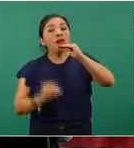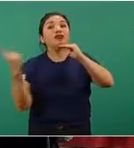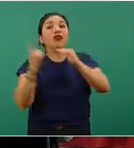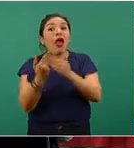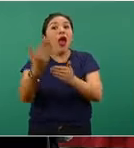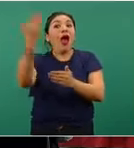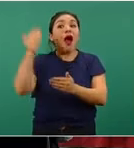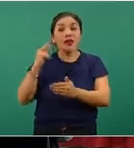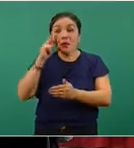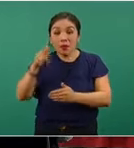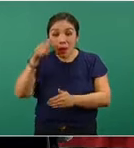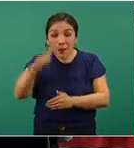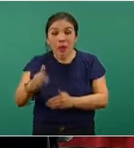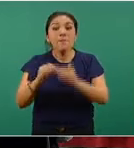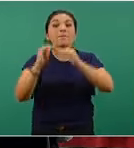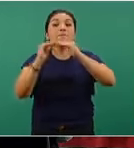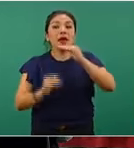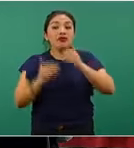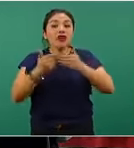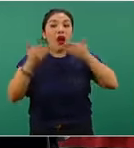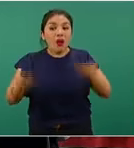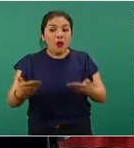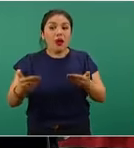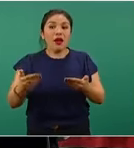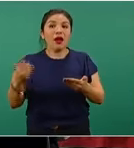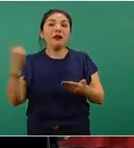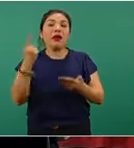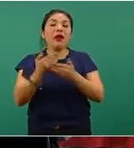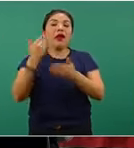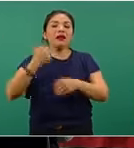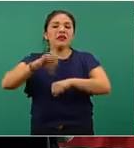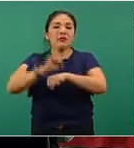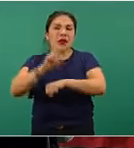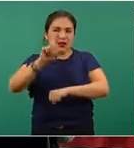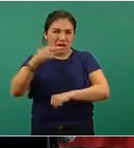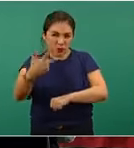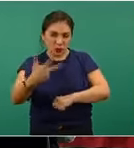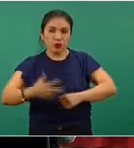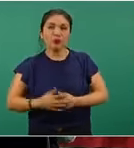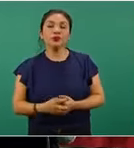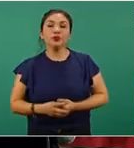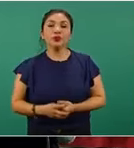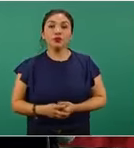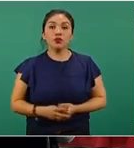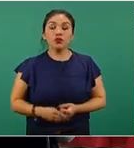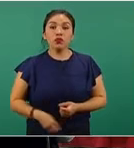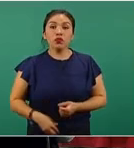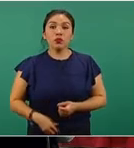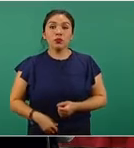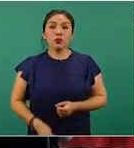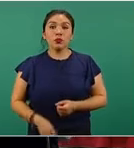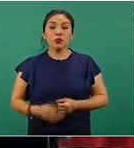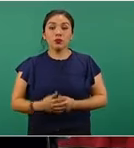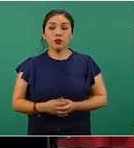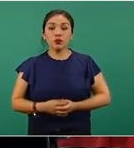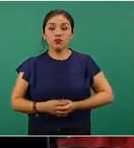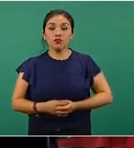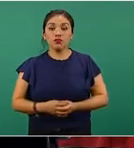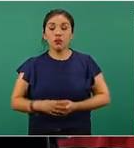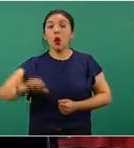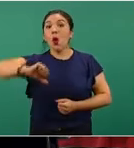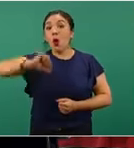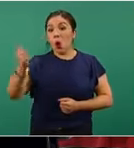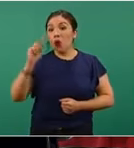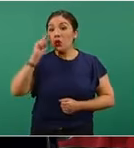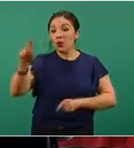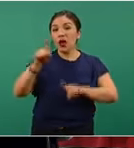de lo que llegamos en su momento en la semana 38-39. En la otra gráfica,